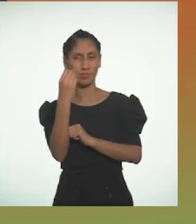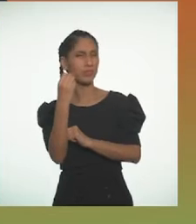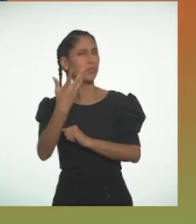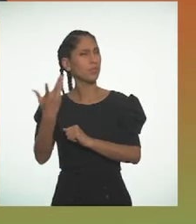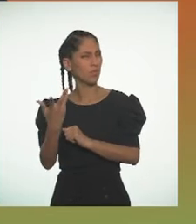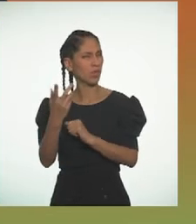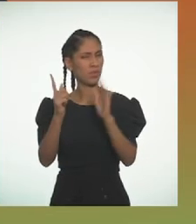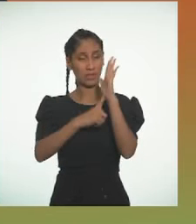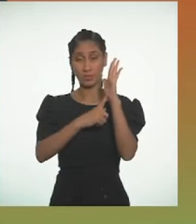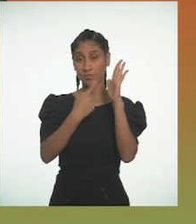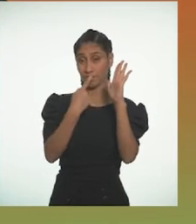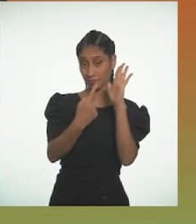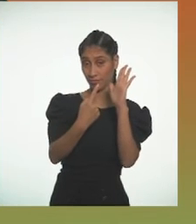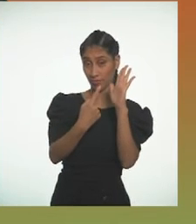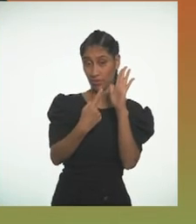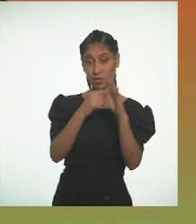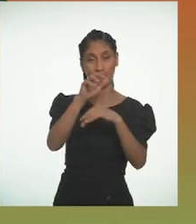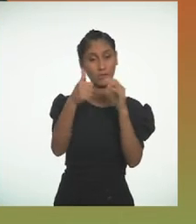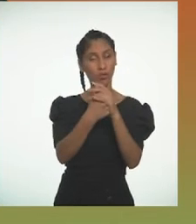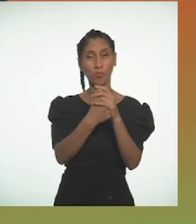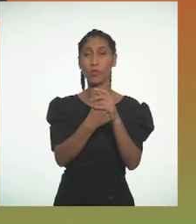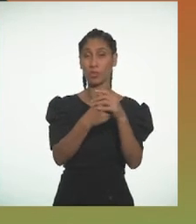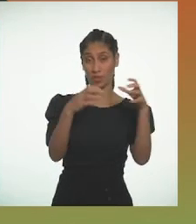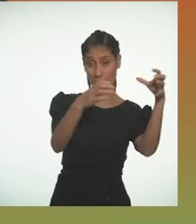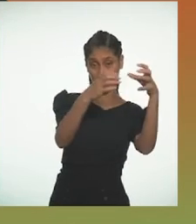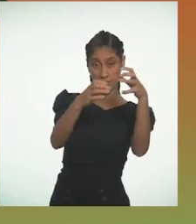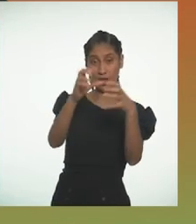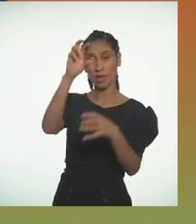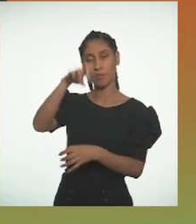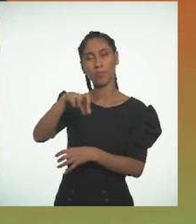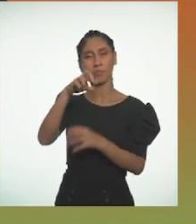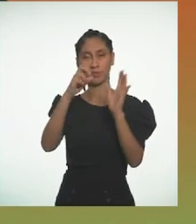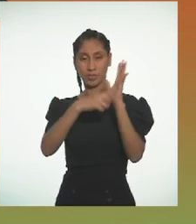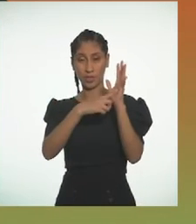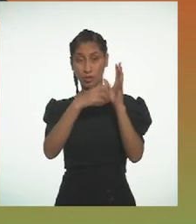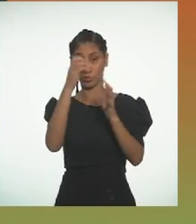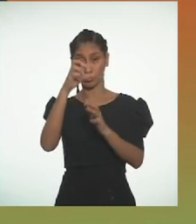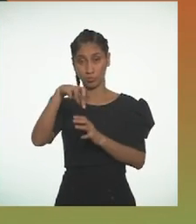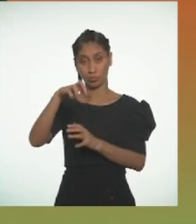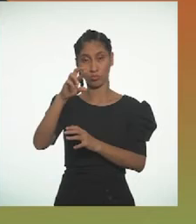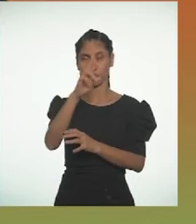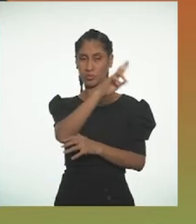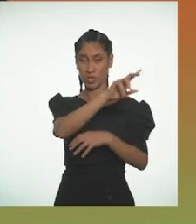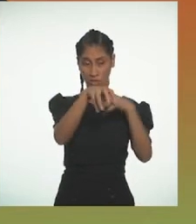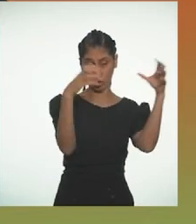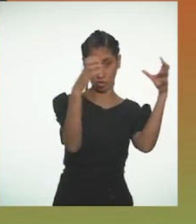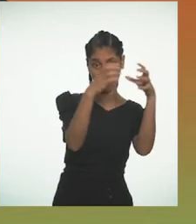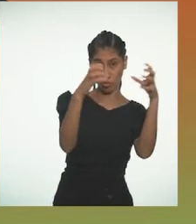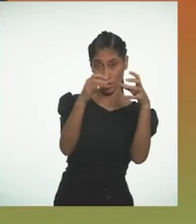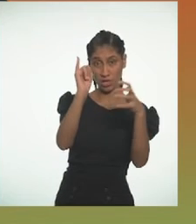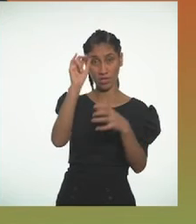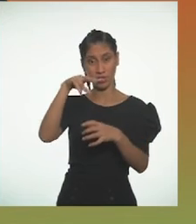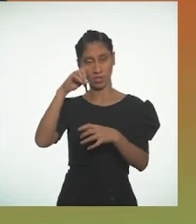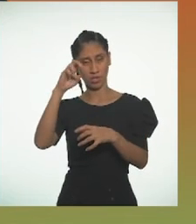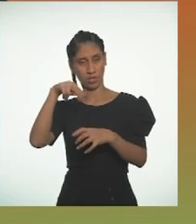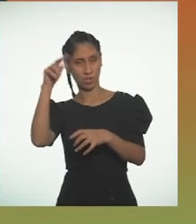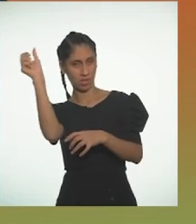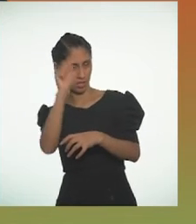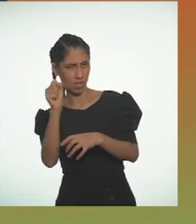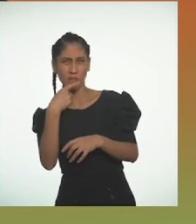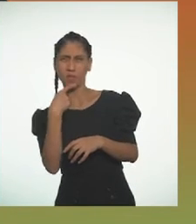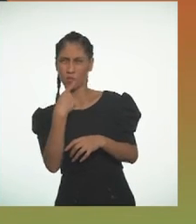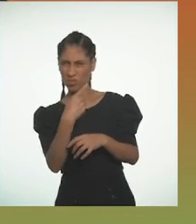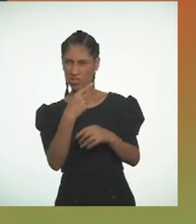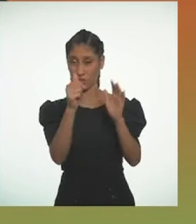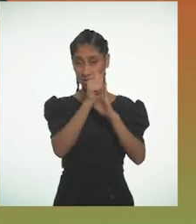1920 se reconoce la personería jurídica de las comunidades indígenas. Como